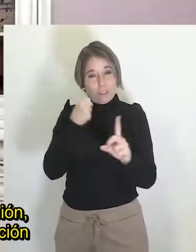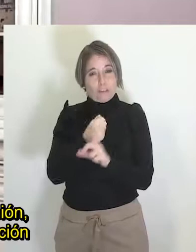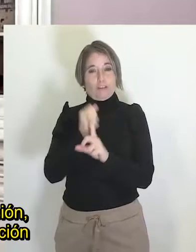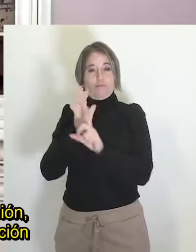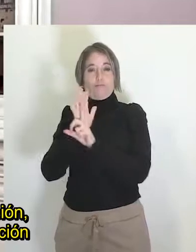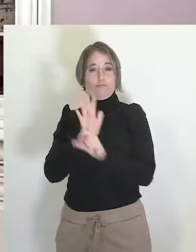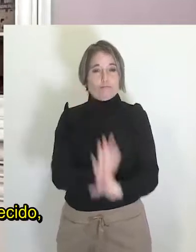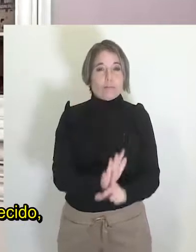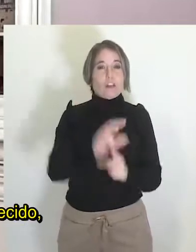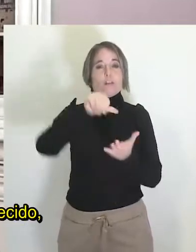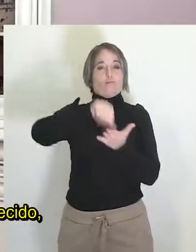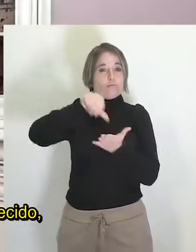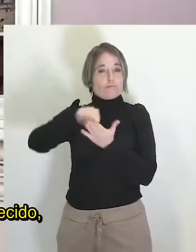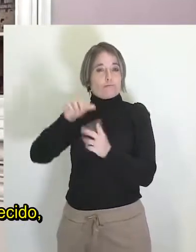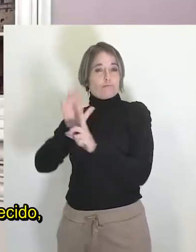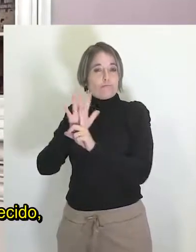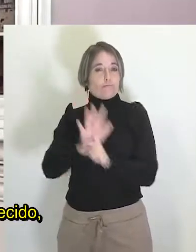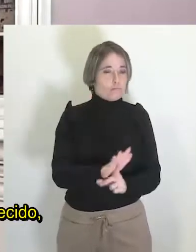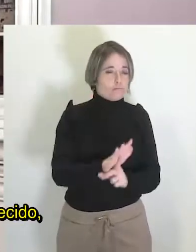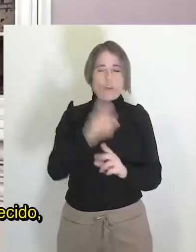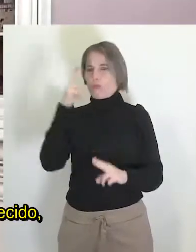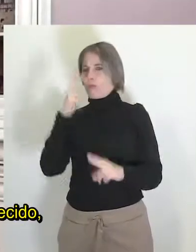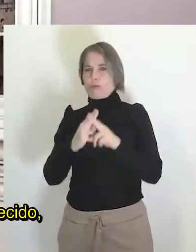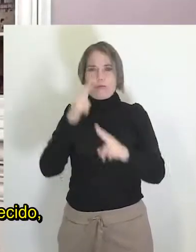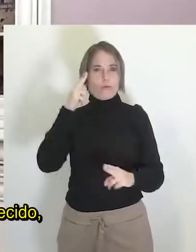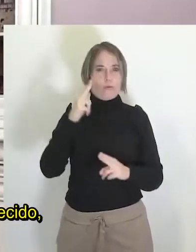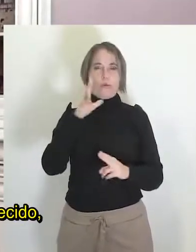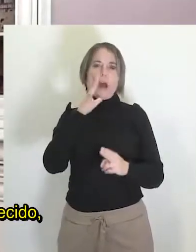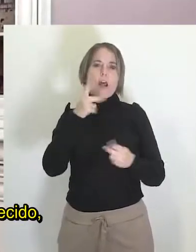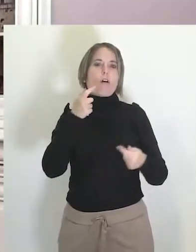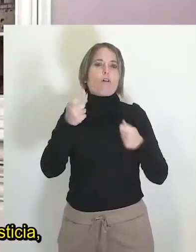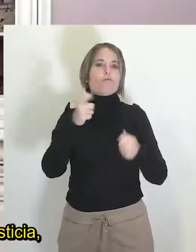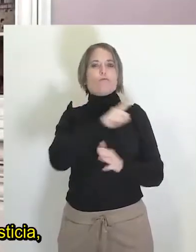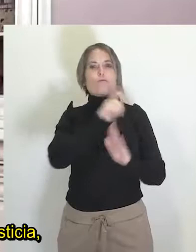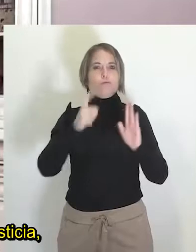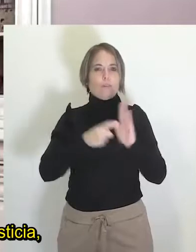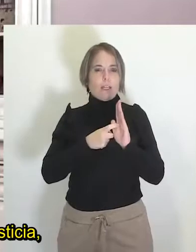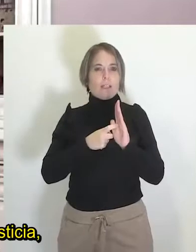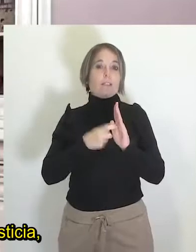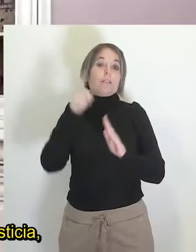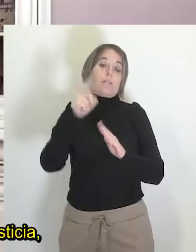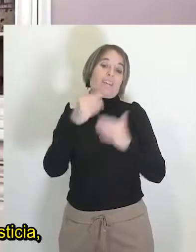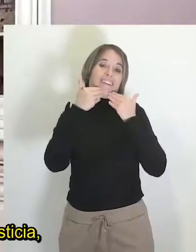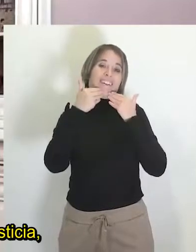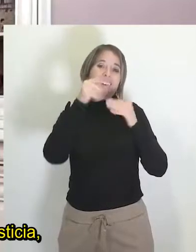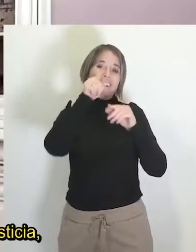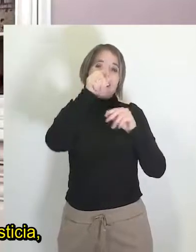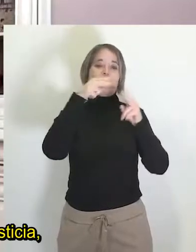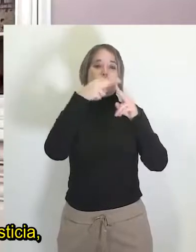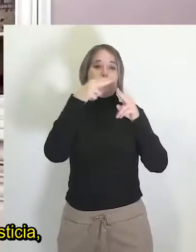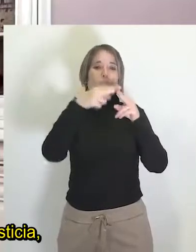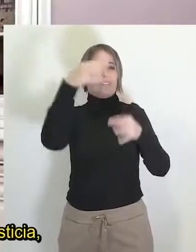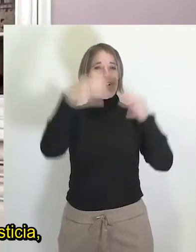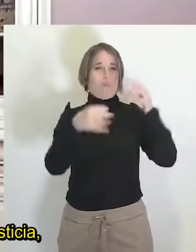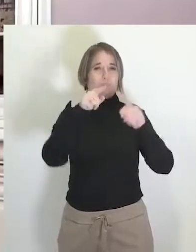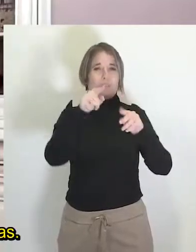persecución y la criminalización de la ciudadanía se ha introducido siendo legislada y además gracias a la instrumentalización de